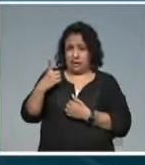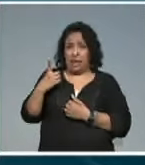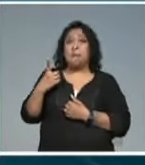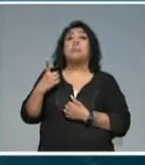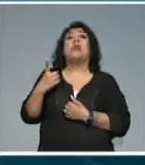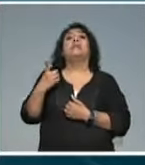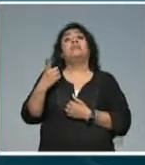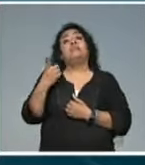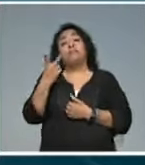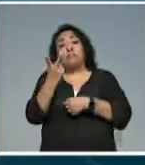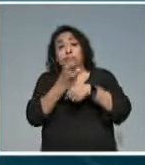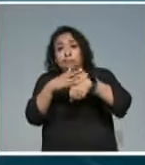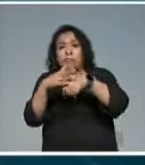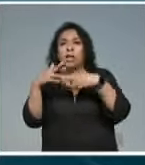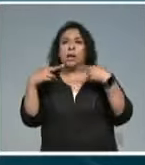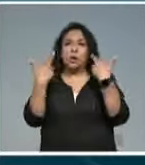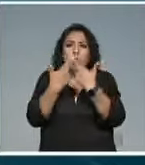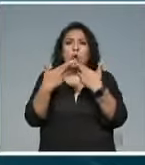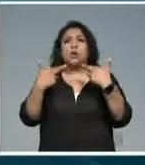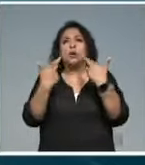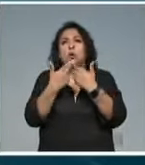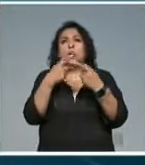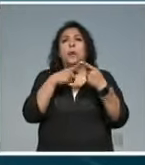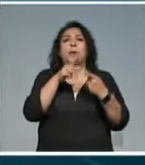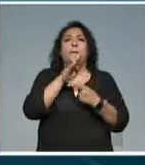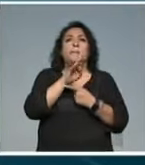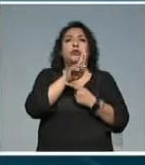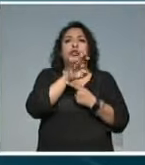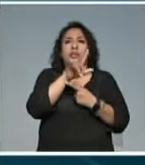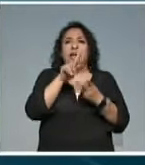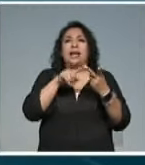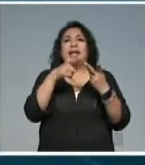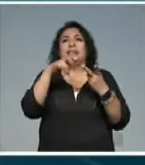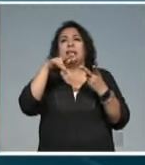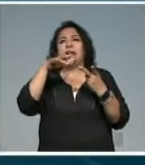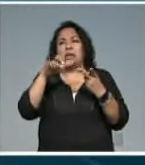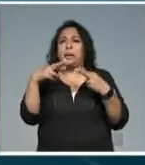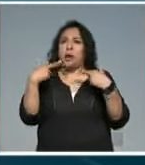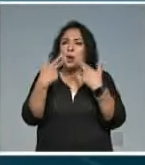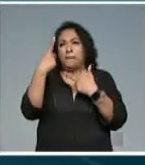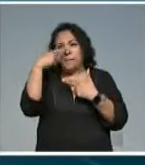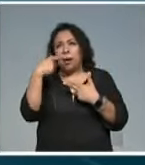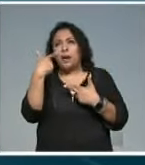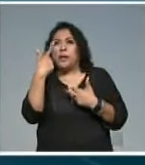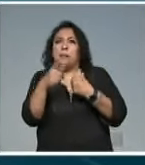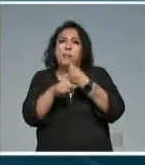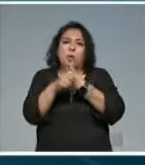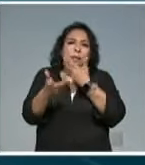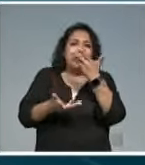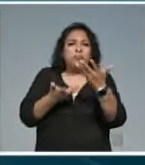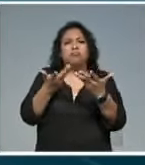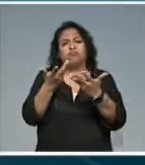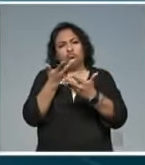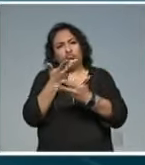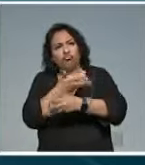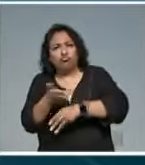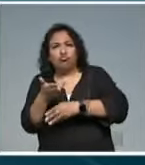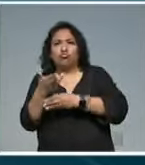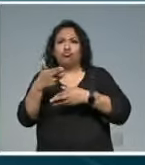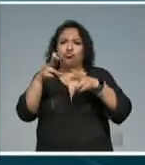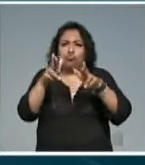ha invocado a diferentes reuniones tanto en Bruselas como en Ginebra para tratar de solventar el asunto por la vía diplomática.